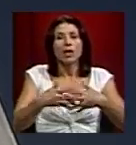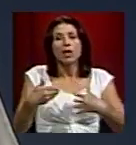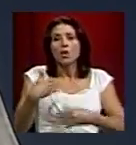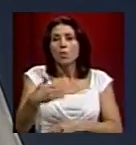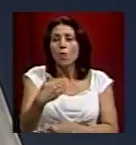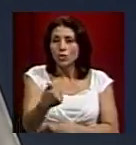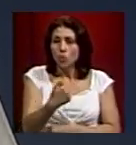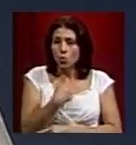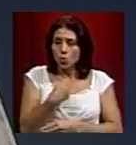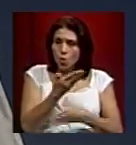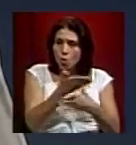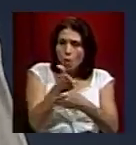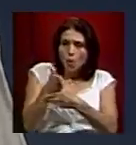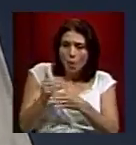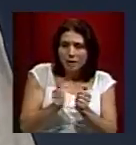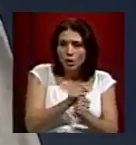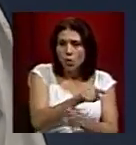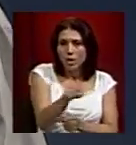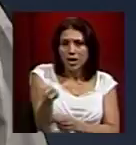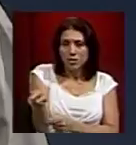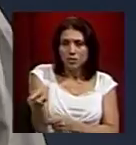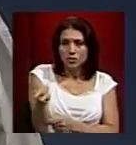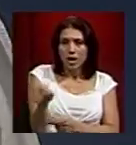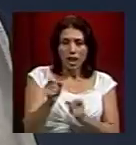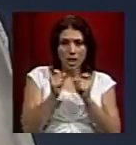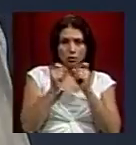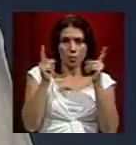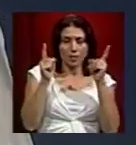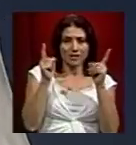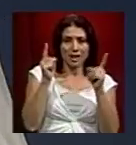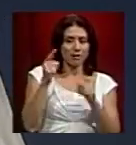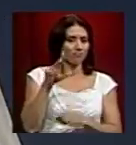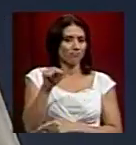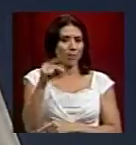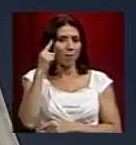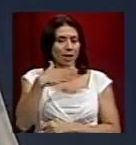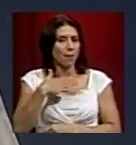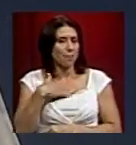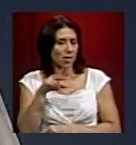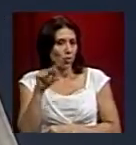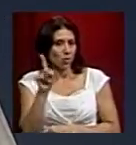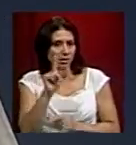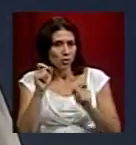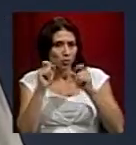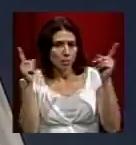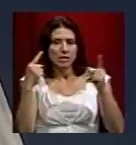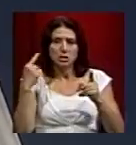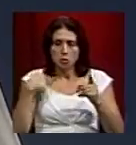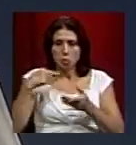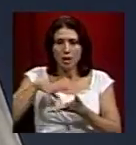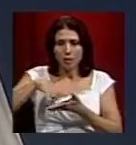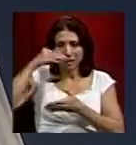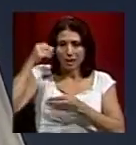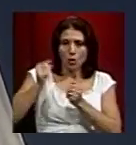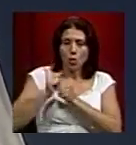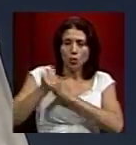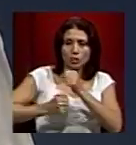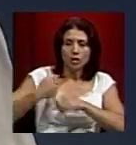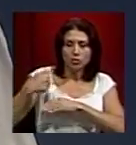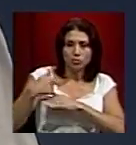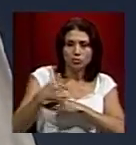cuando uno comparte con ellos, la sorpresa no, para mí no ha sido sorpresa, lo he aprendido con los años, pero no ha sido sorpresa, reconocer que